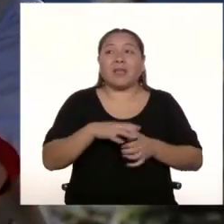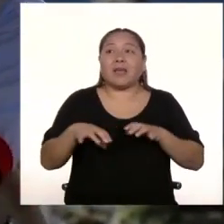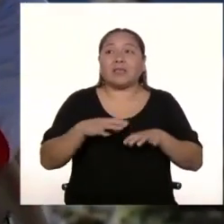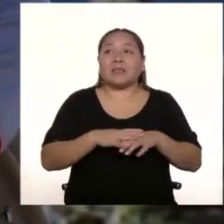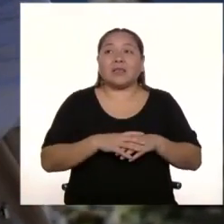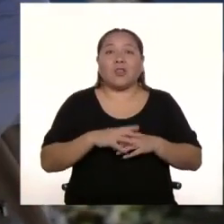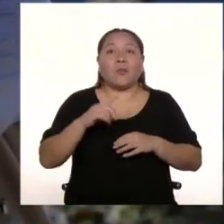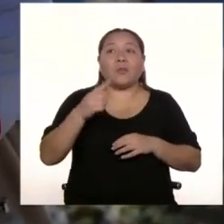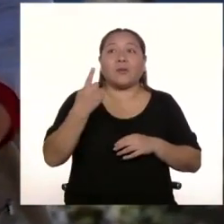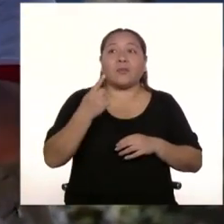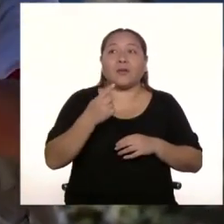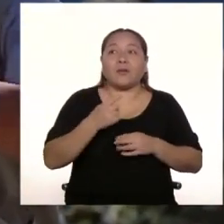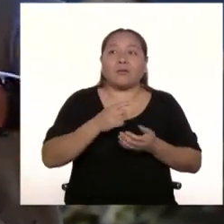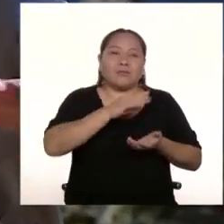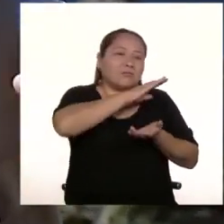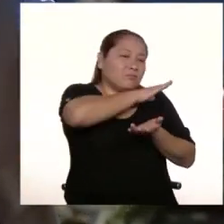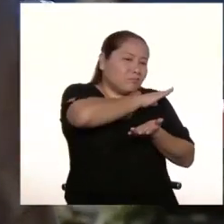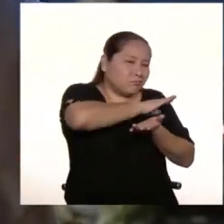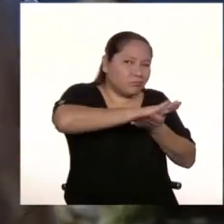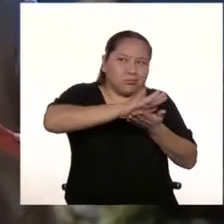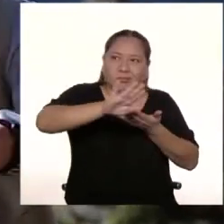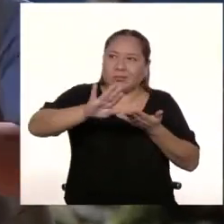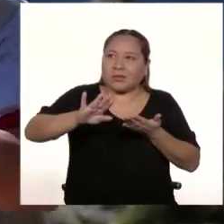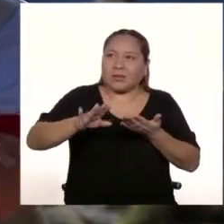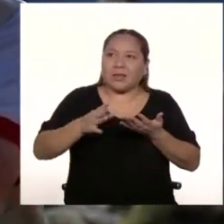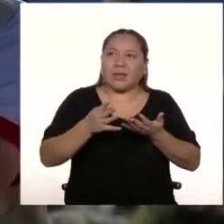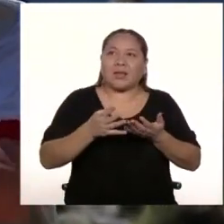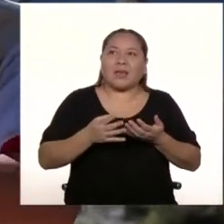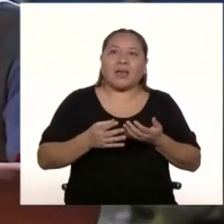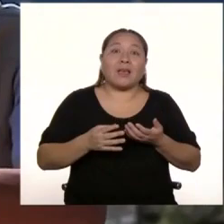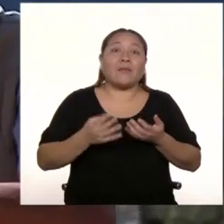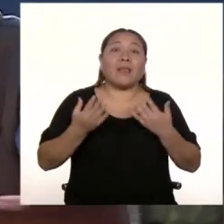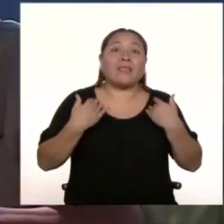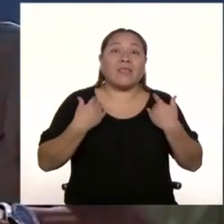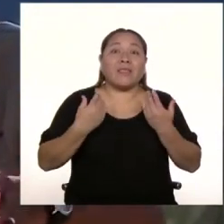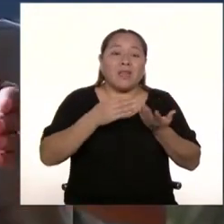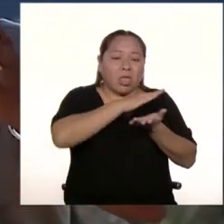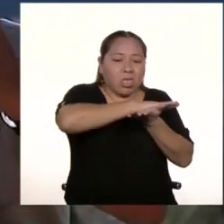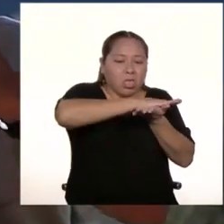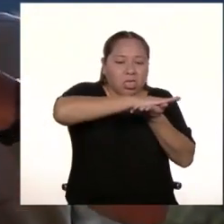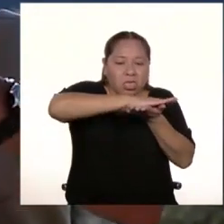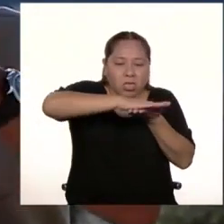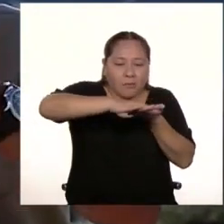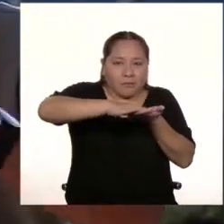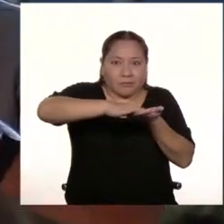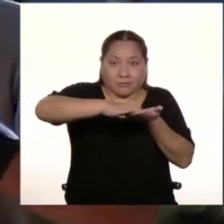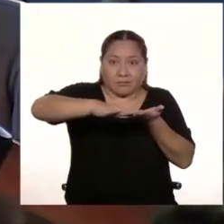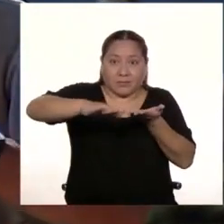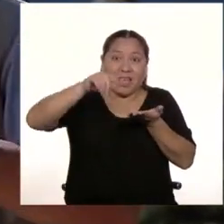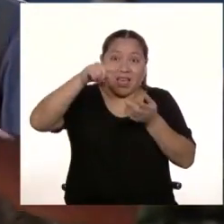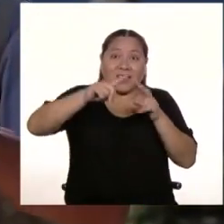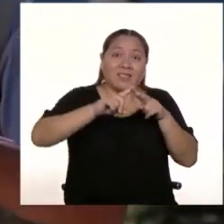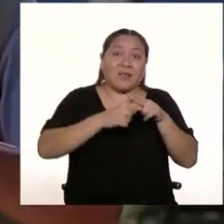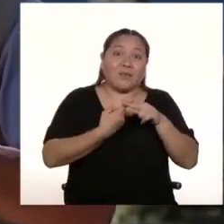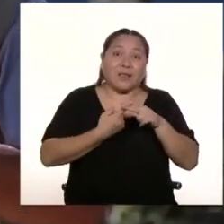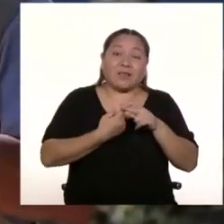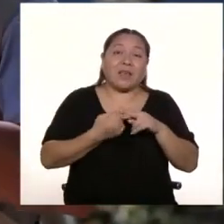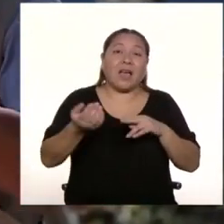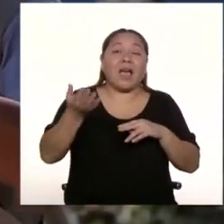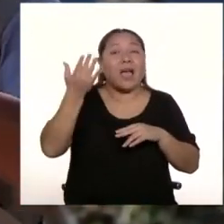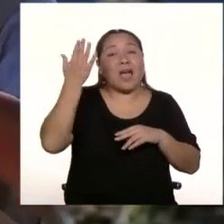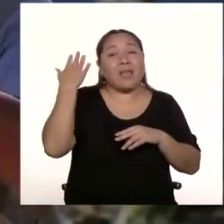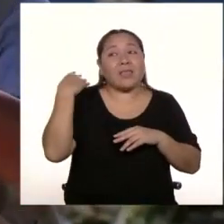edificación, lo primero que hacemos es arrasar, es decir, tener más o menos una superficie homogénea. Se comienza recién la edificación. En la época